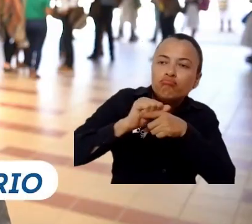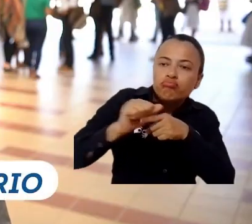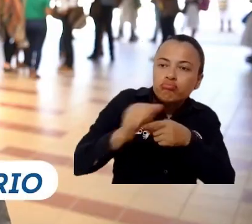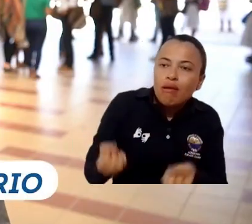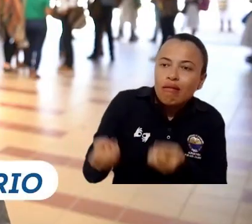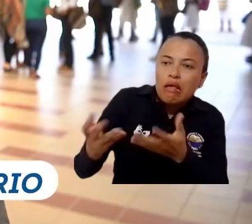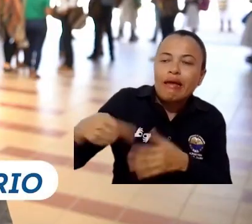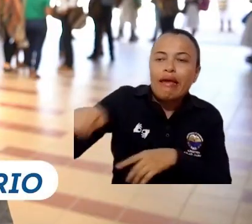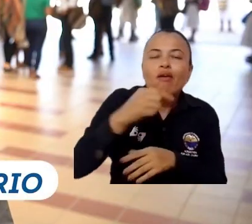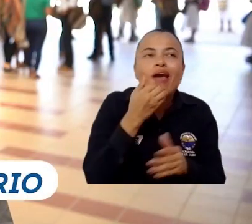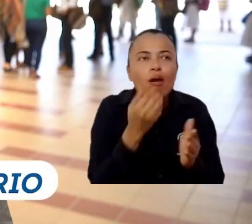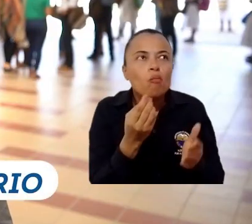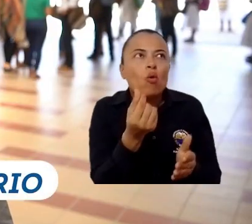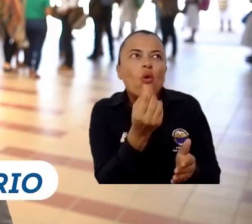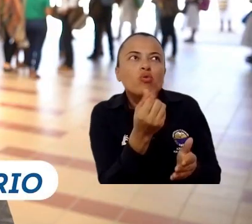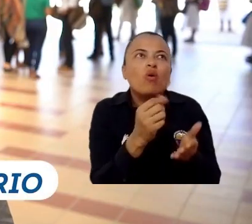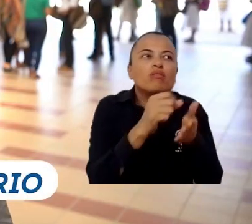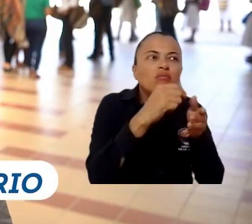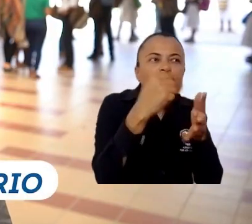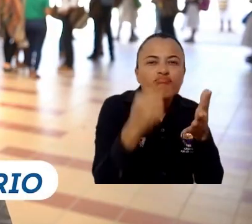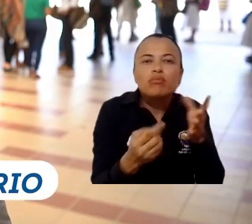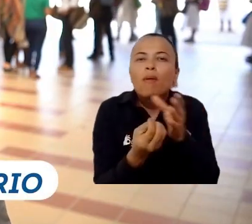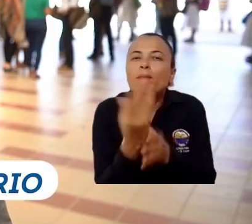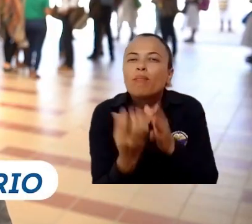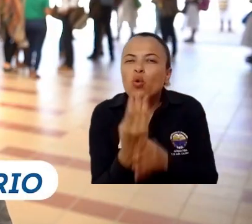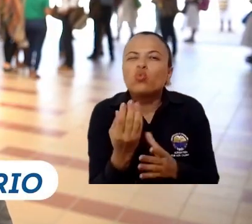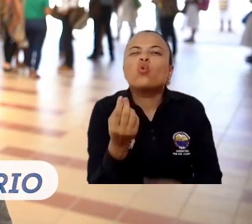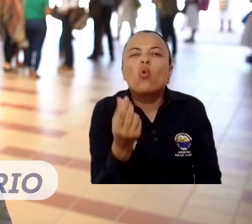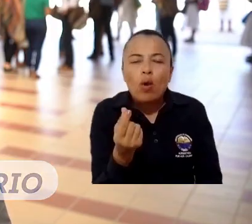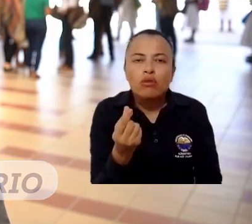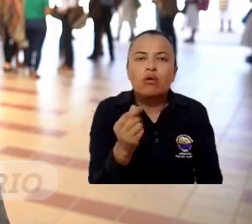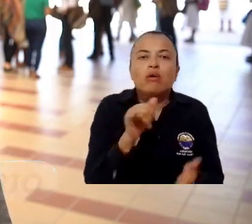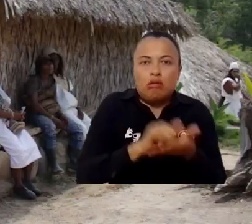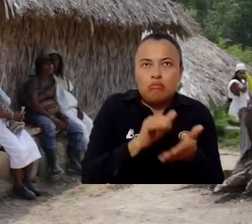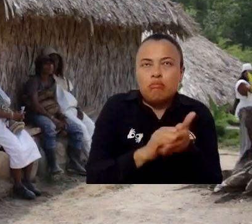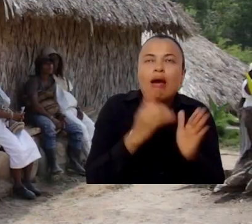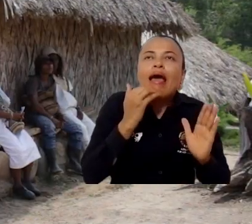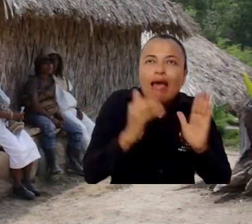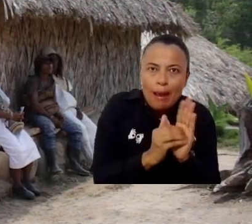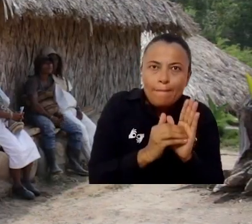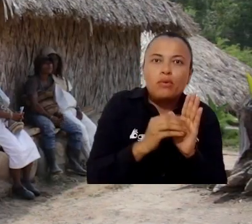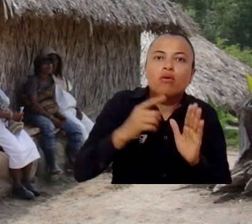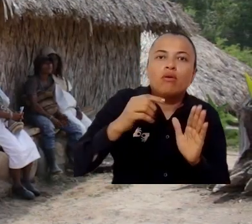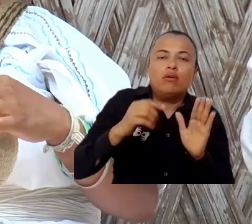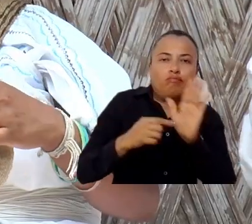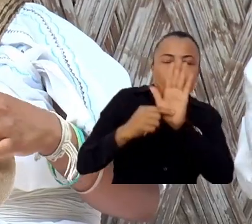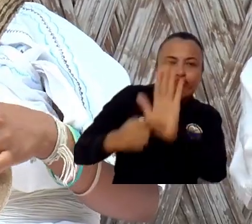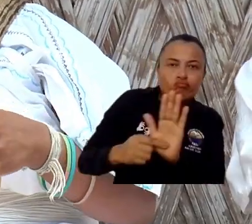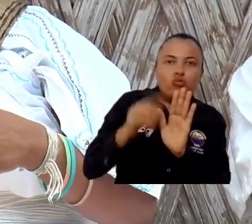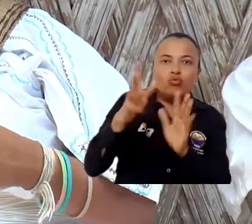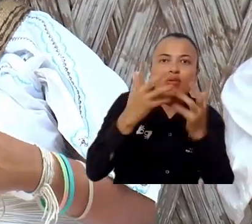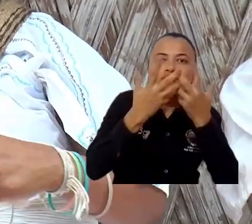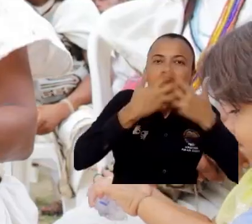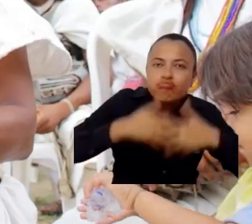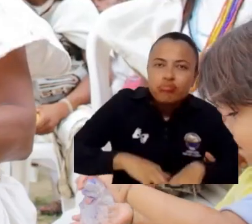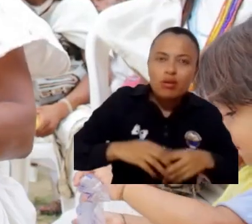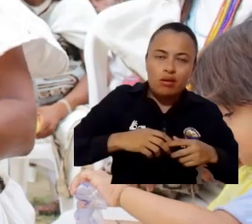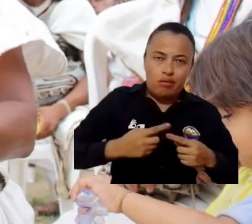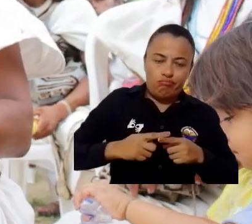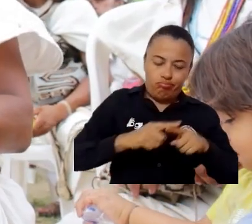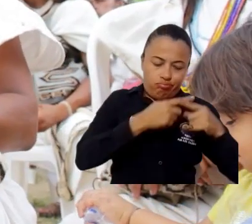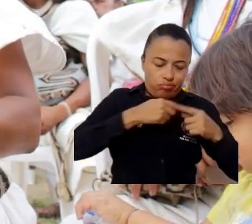unos ejercicios de cómo ellos pueden establecer el costo de sus productos. Tomamos como base para ese ejemplo